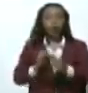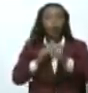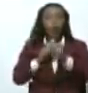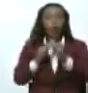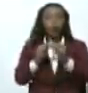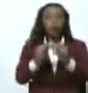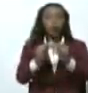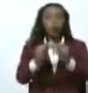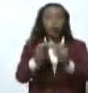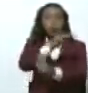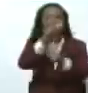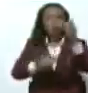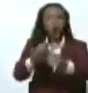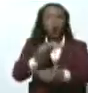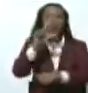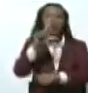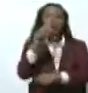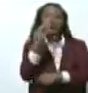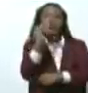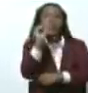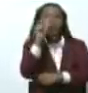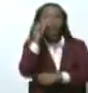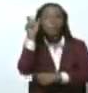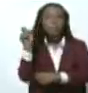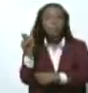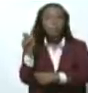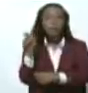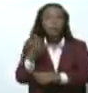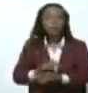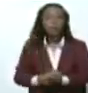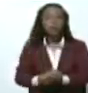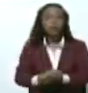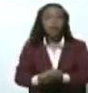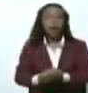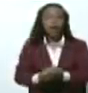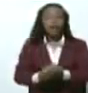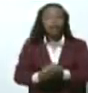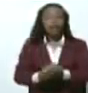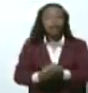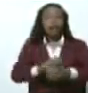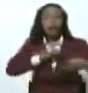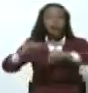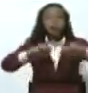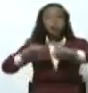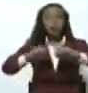La sigue Luis Eduardo Abdel Martínez Hidalgo, de Acción Democrática,